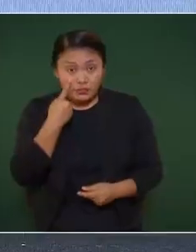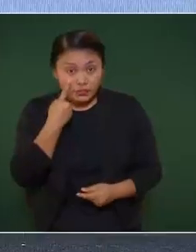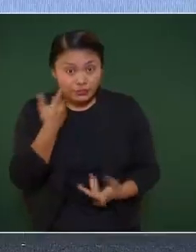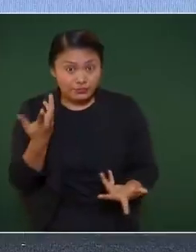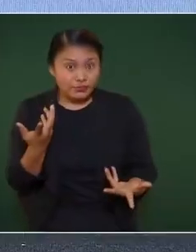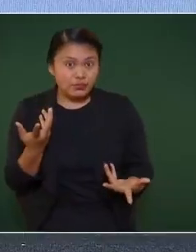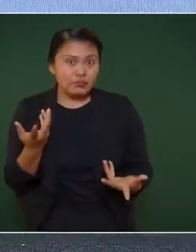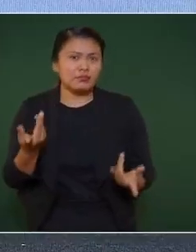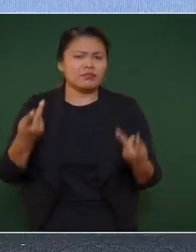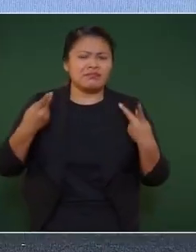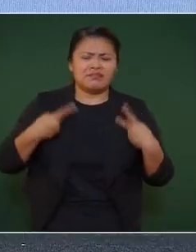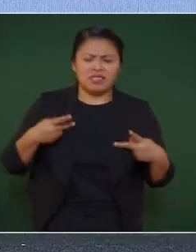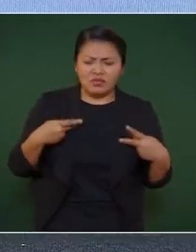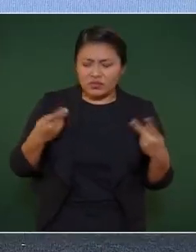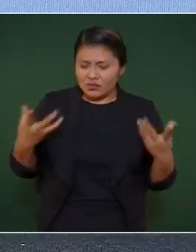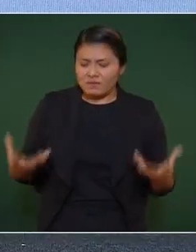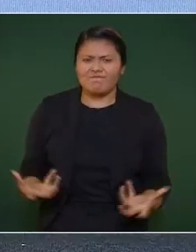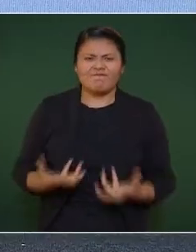cuántas vidas se salvaron,